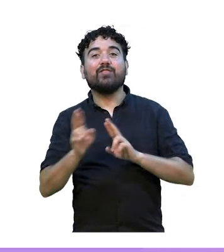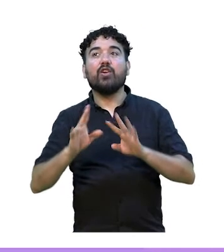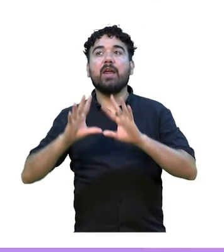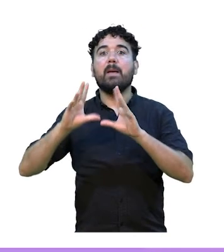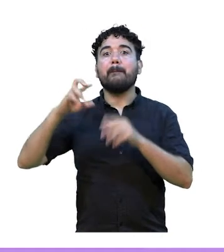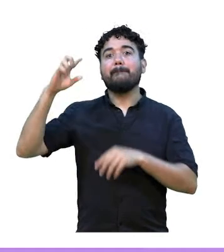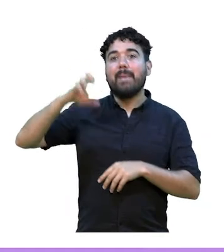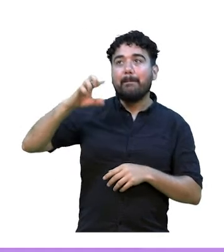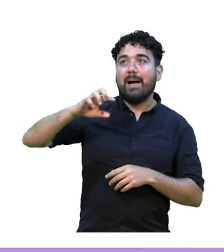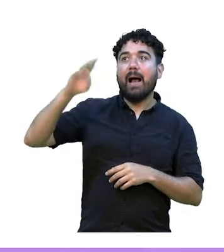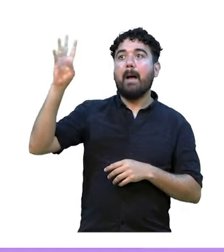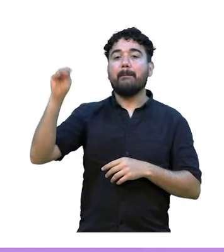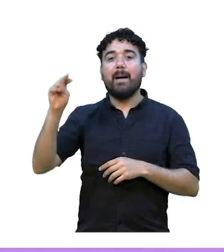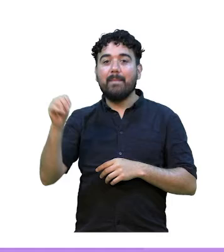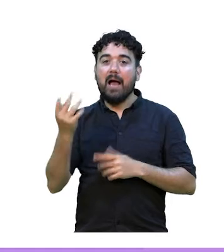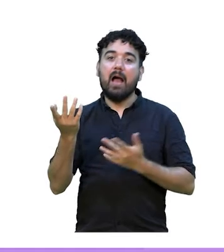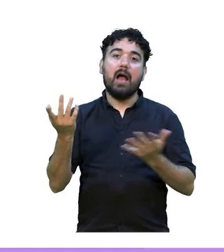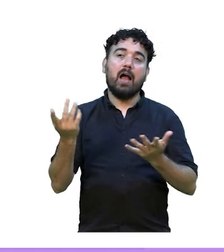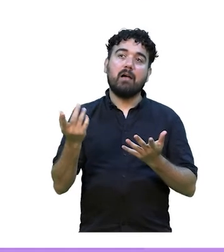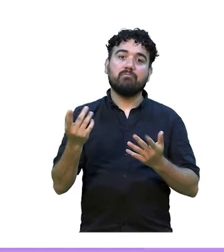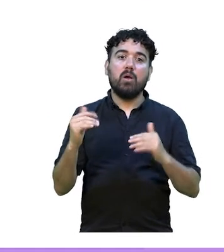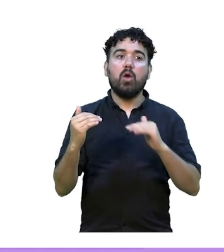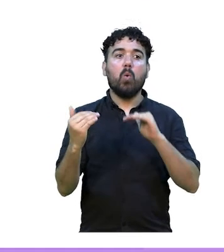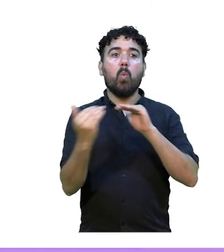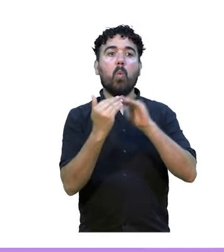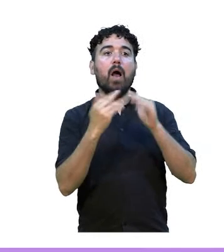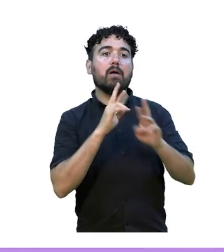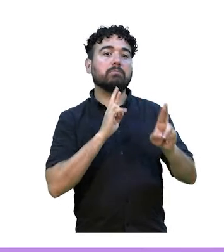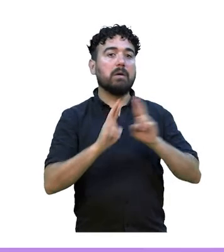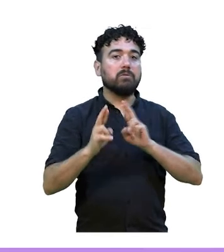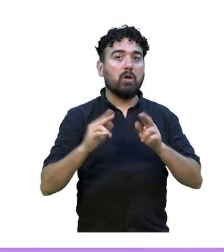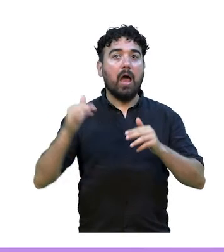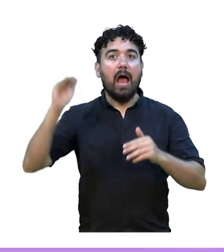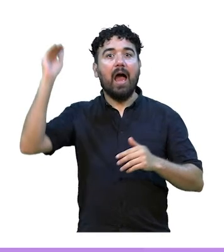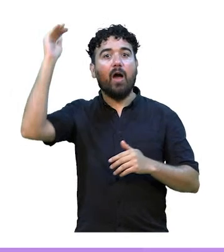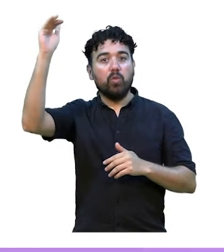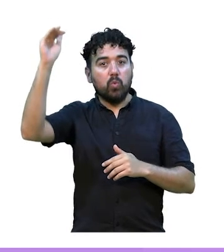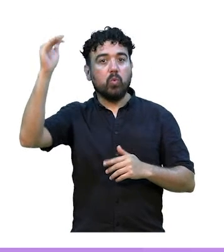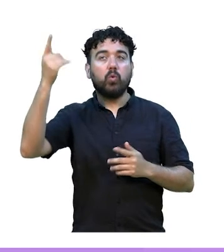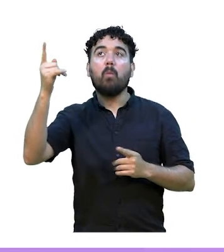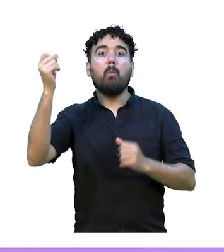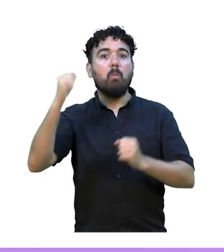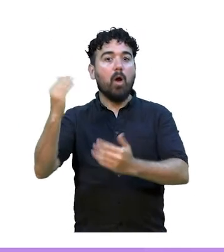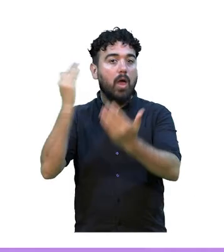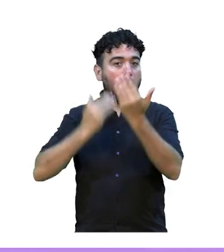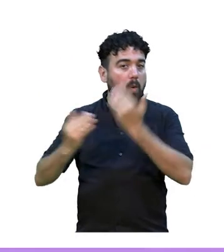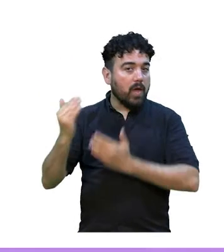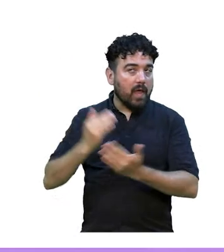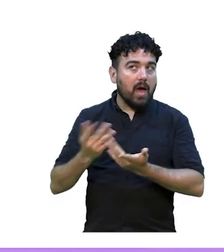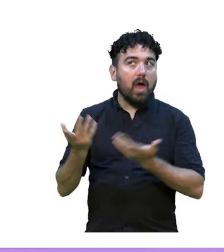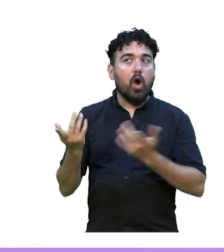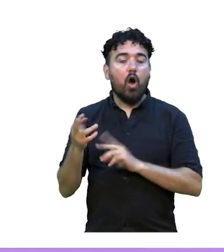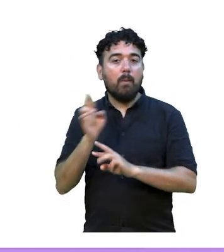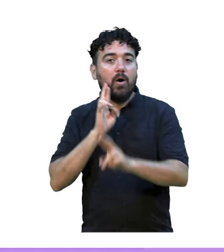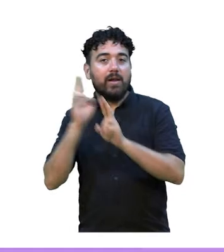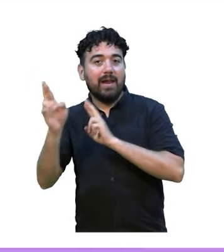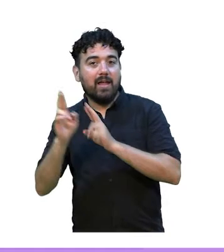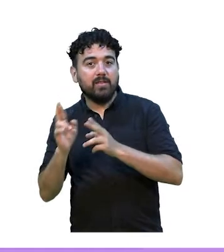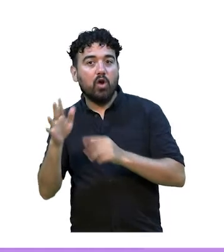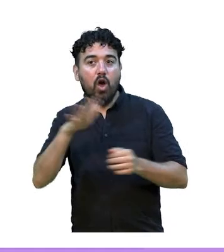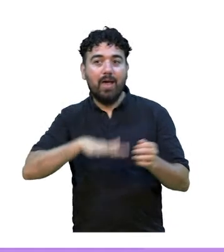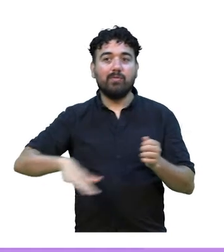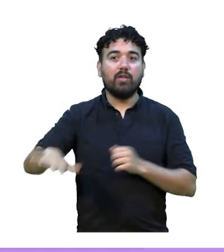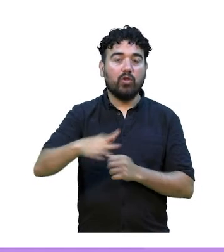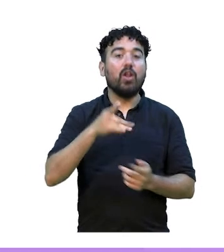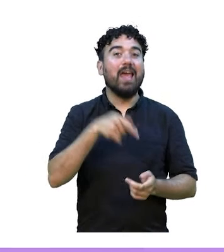de relaciones paternales, familiares, sanas, con sus pares y con las adulteces que lo pueden cuidar